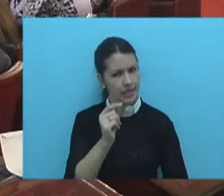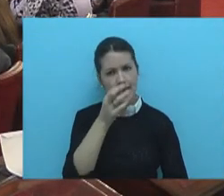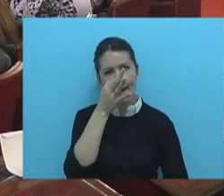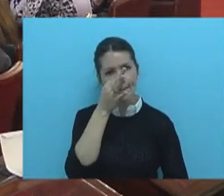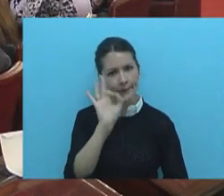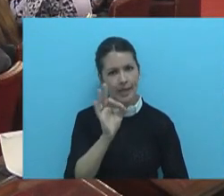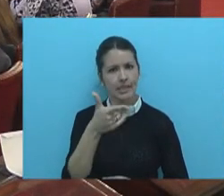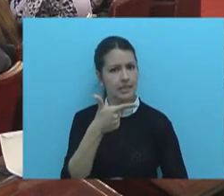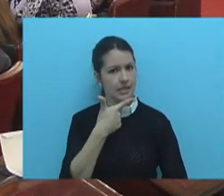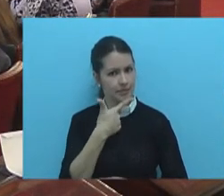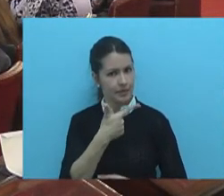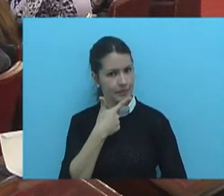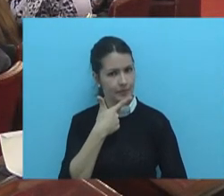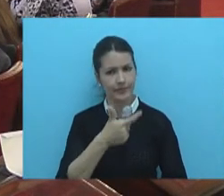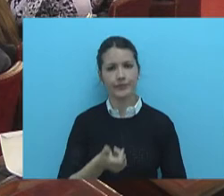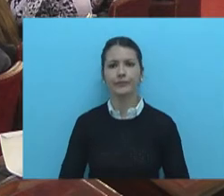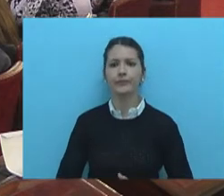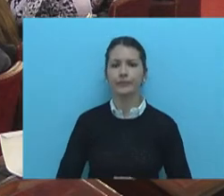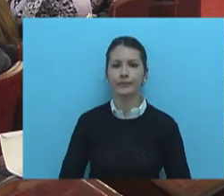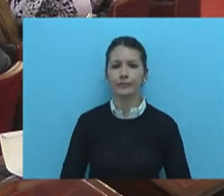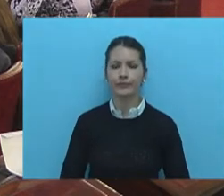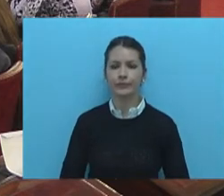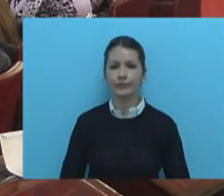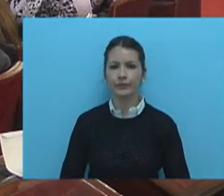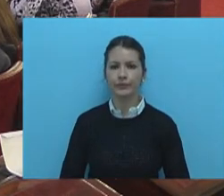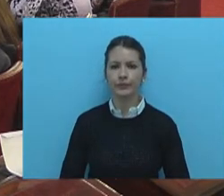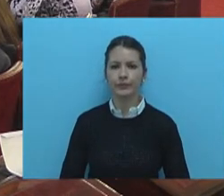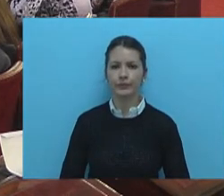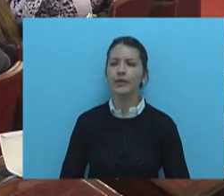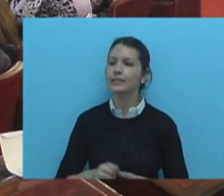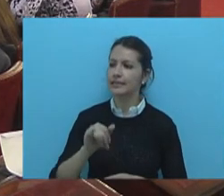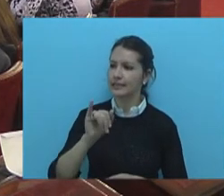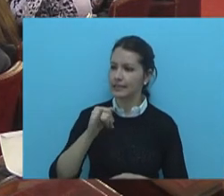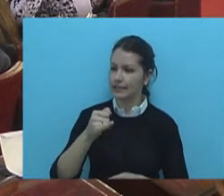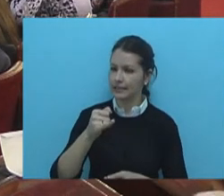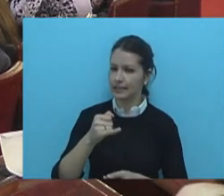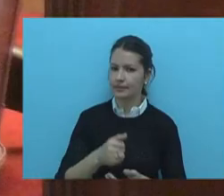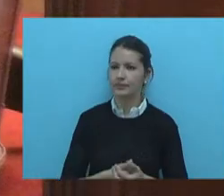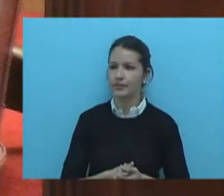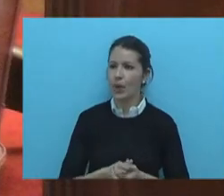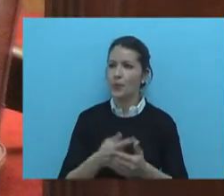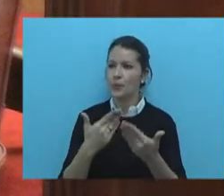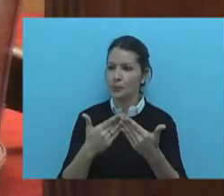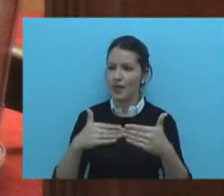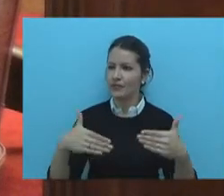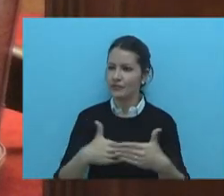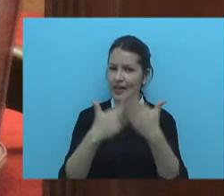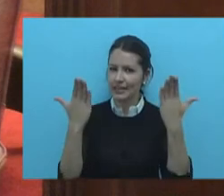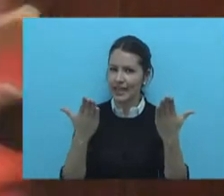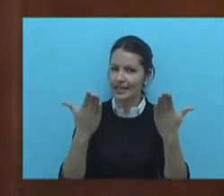Diputada Bianchi. Y estamos aprovechando el Día de la Primavera y el Estudiante para realizarla. Y si